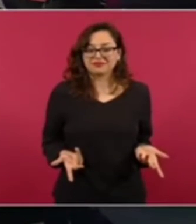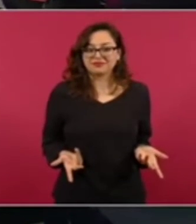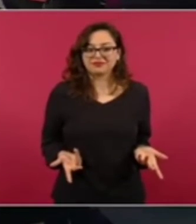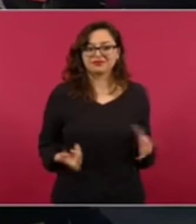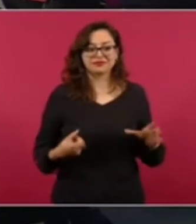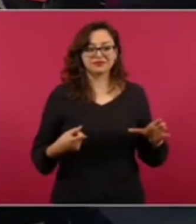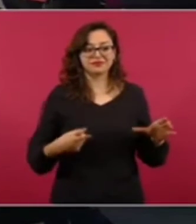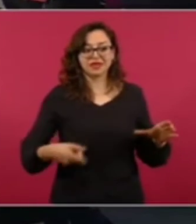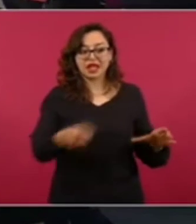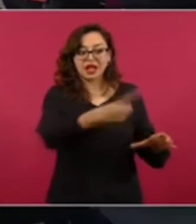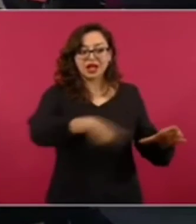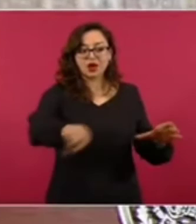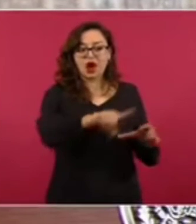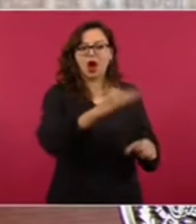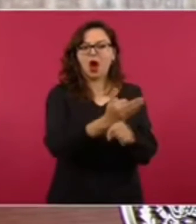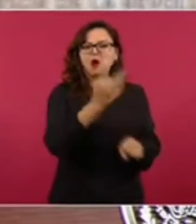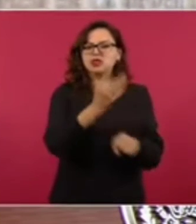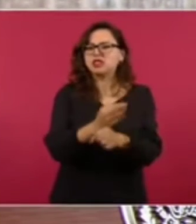los que están en contra